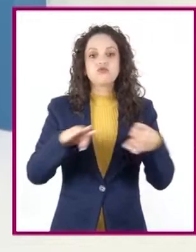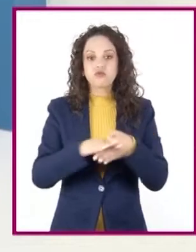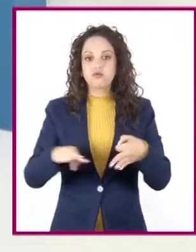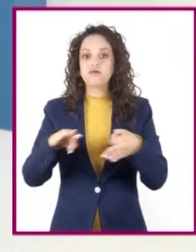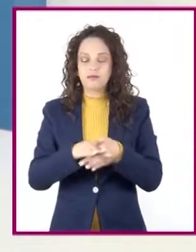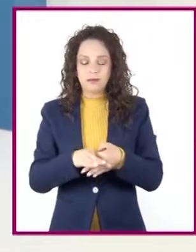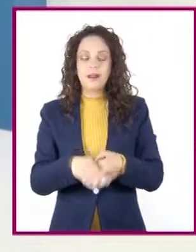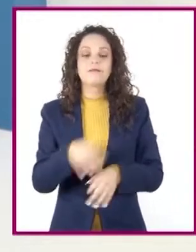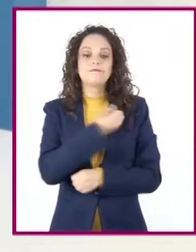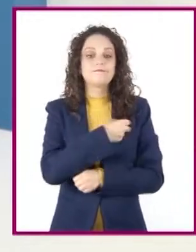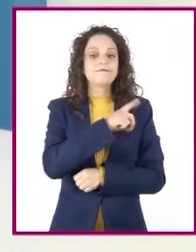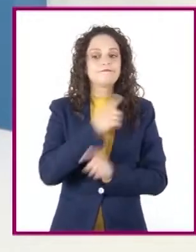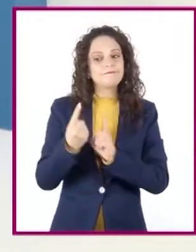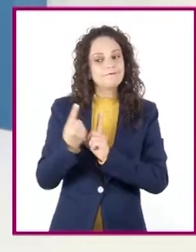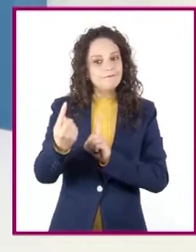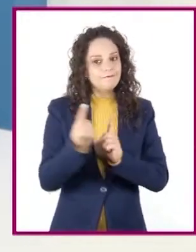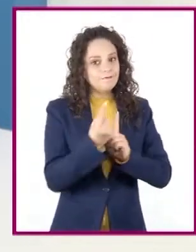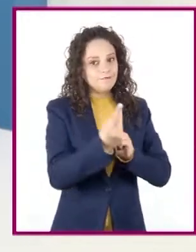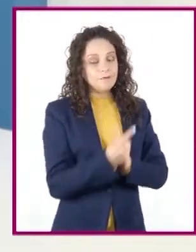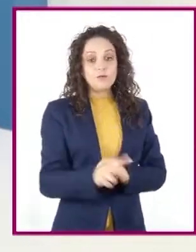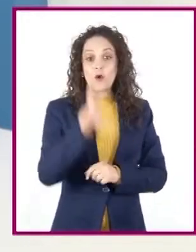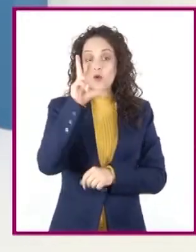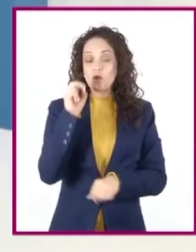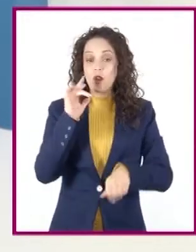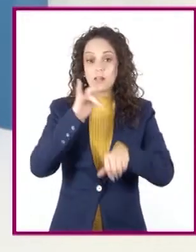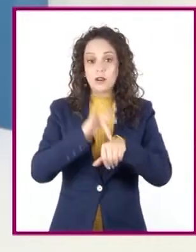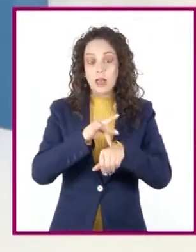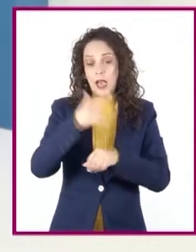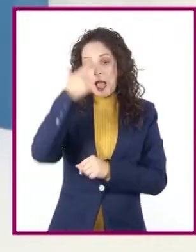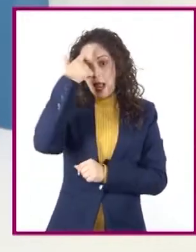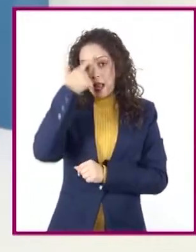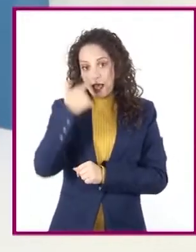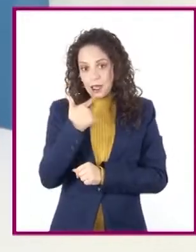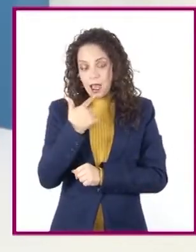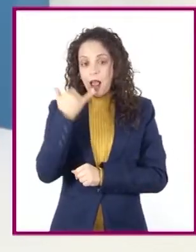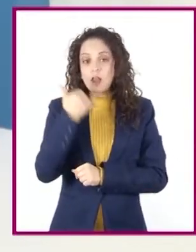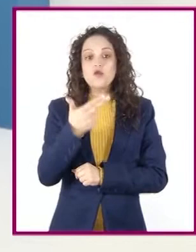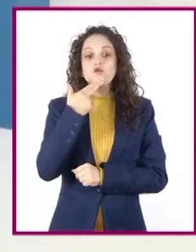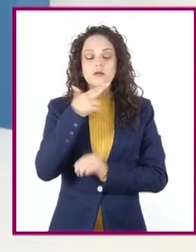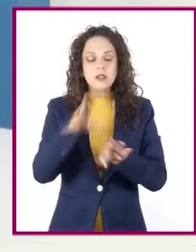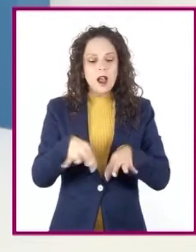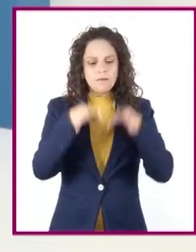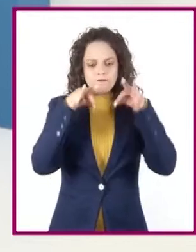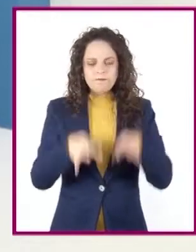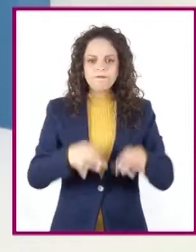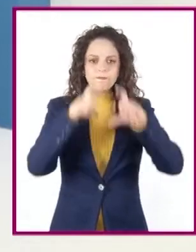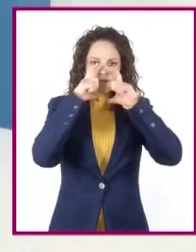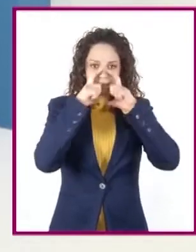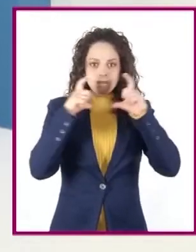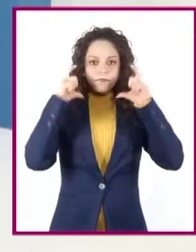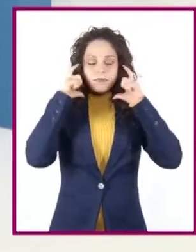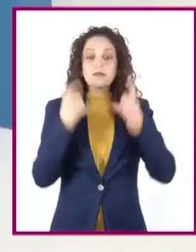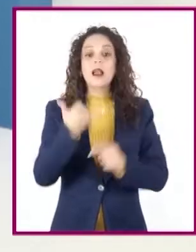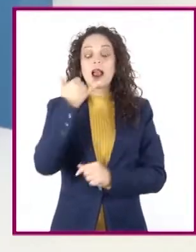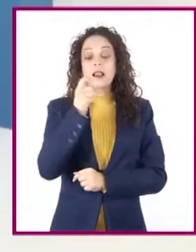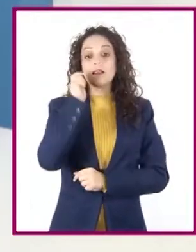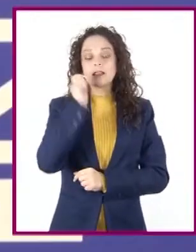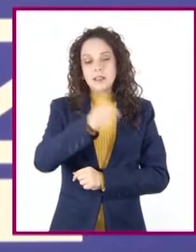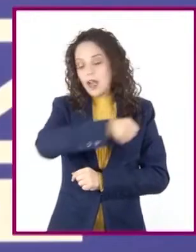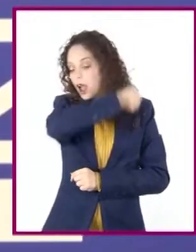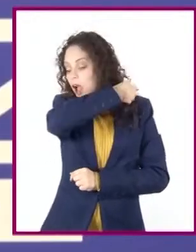distancia, procurar no tocarse el rostro y usar correctamente el cubrebocas y realizar el estornudo de